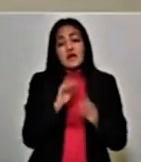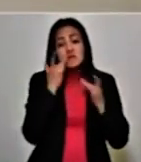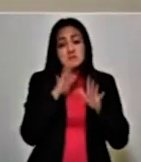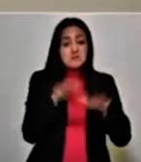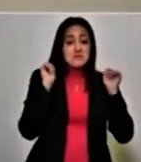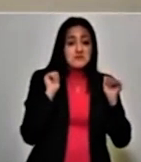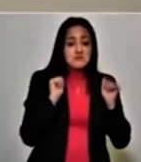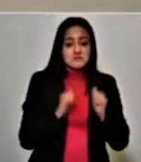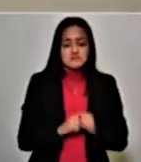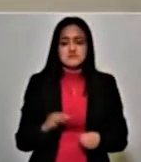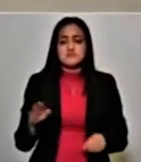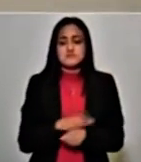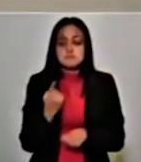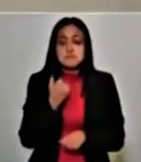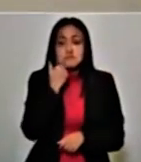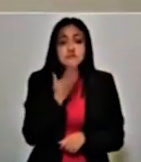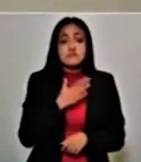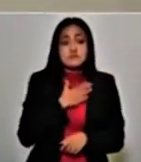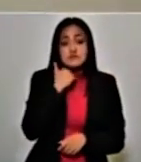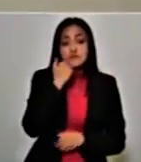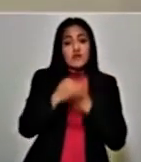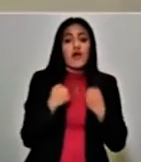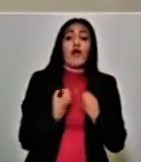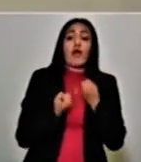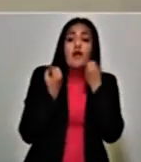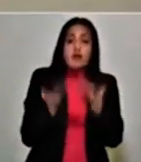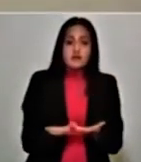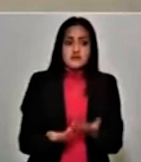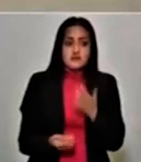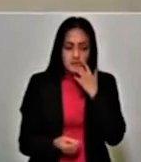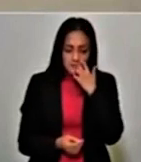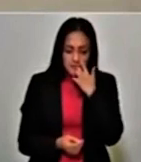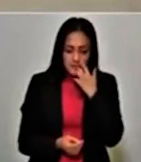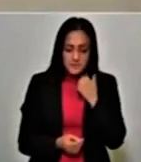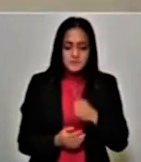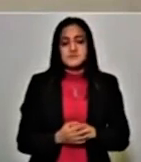porque quería que nosotros le diéramos todo, todo,